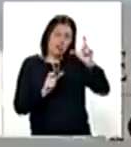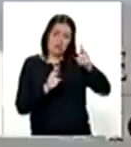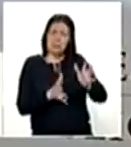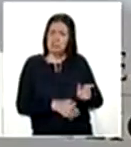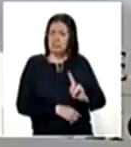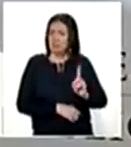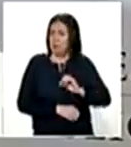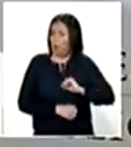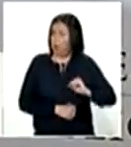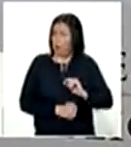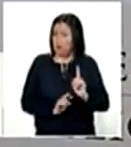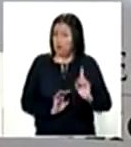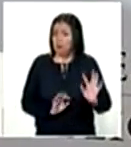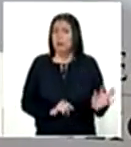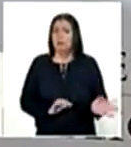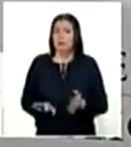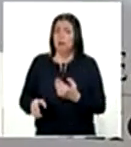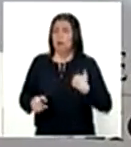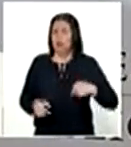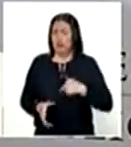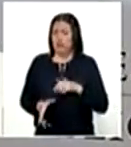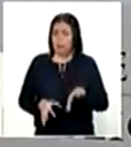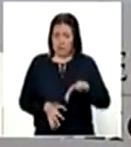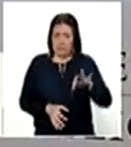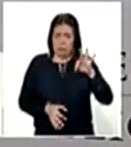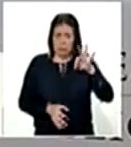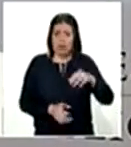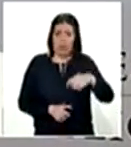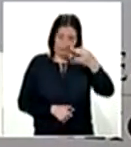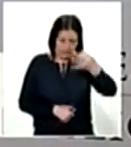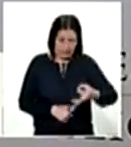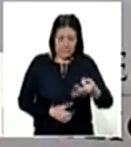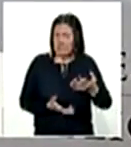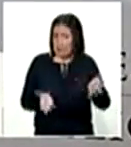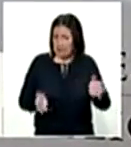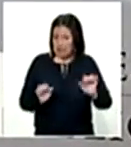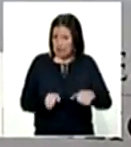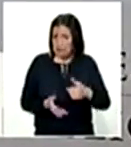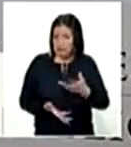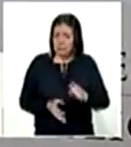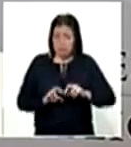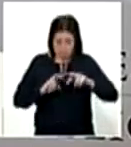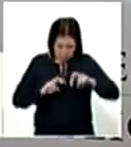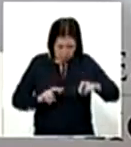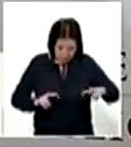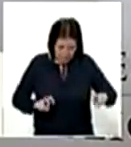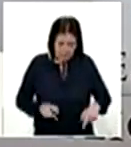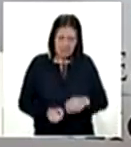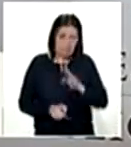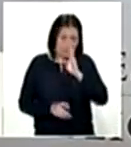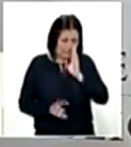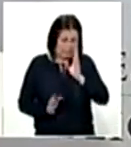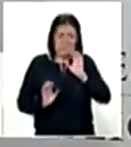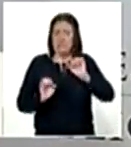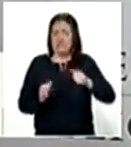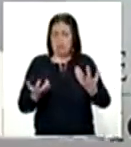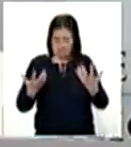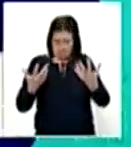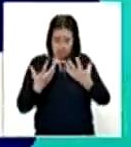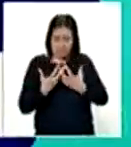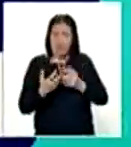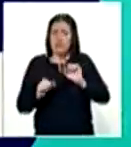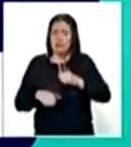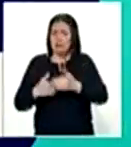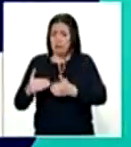política. Lo que queremos es encontrar la verdad a través de una investigación seria y ajustada al debido